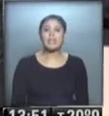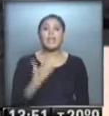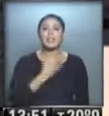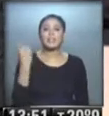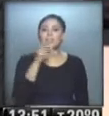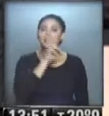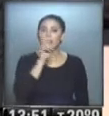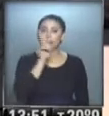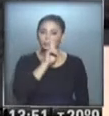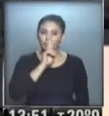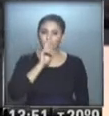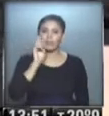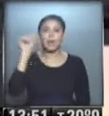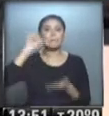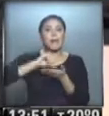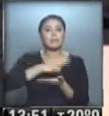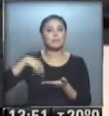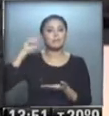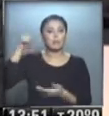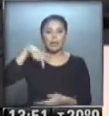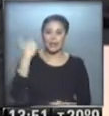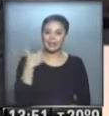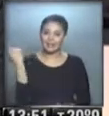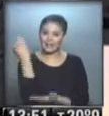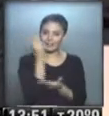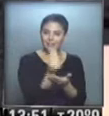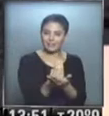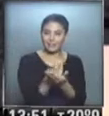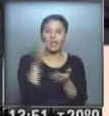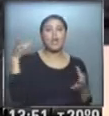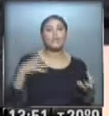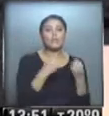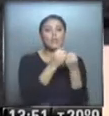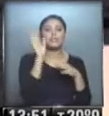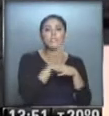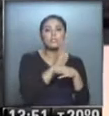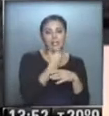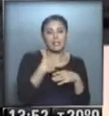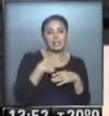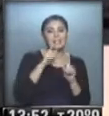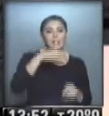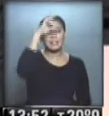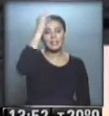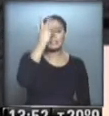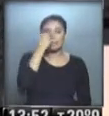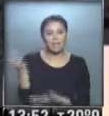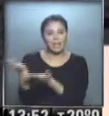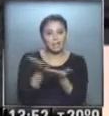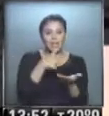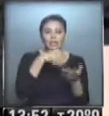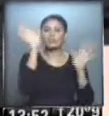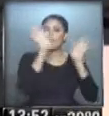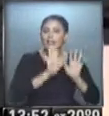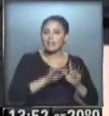La directora suiza Úrsula Meyer está en el país, invitada por la Fundación Cinemateca Argentina y el Teatro San Martín, quienes organizaron el